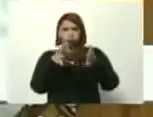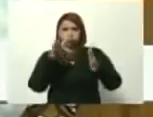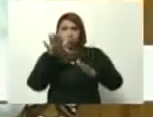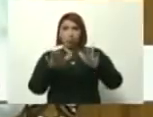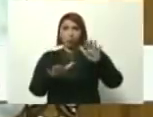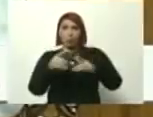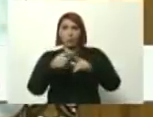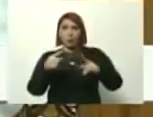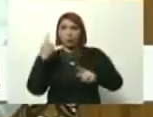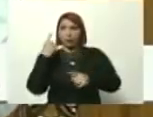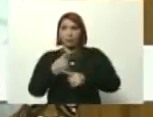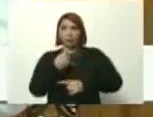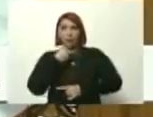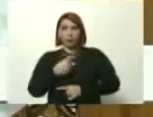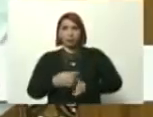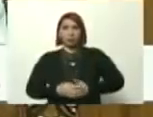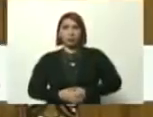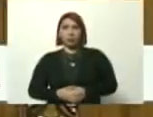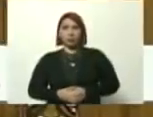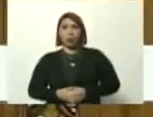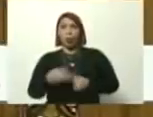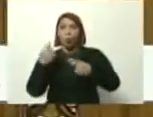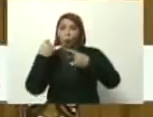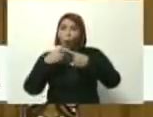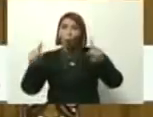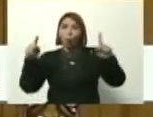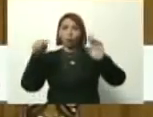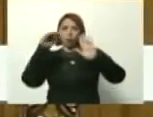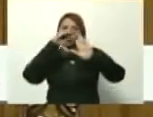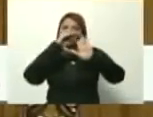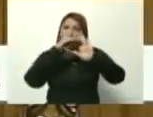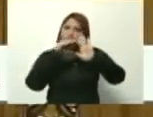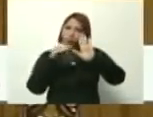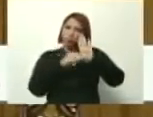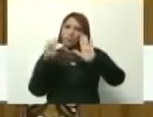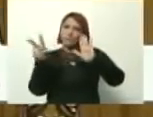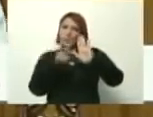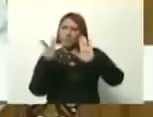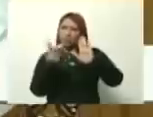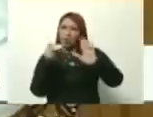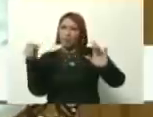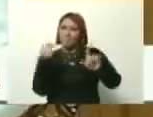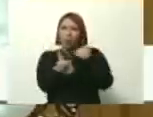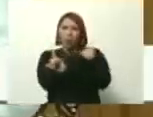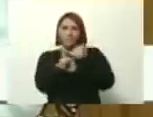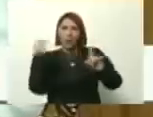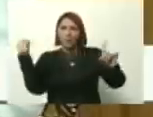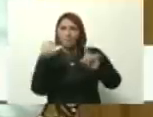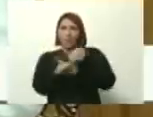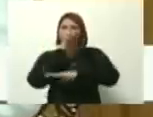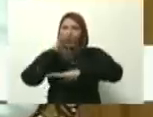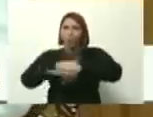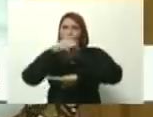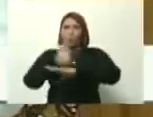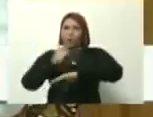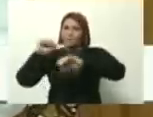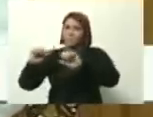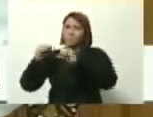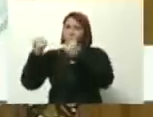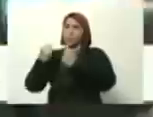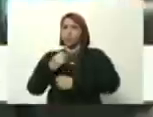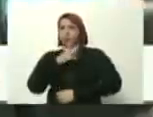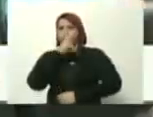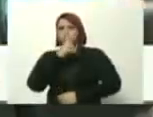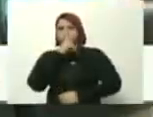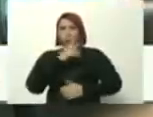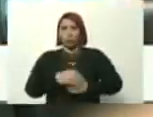pero debemos decirlo, este ha sido otro de los aspectos donde Venezuela ha sido golpeada por el bloqueo genocida. Ustedes bien